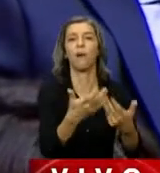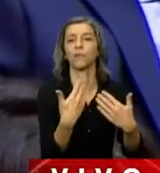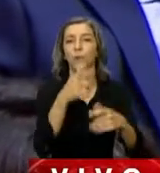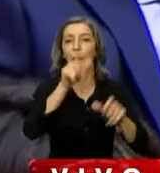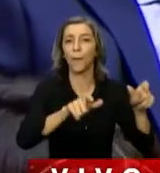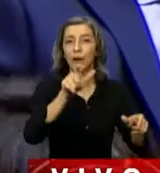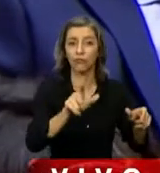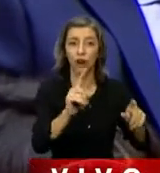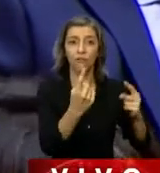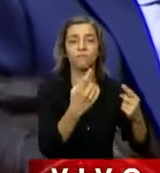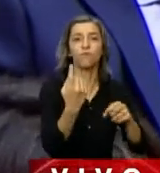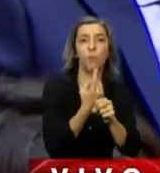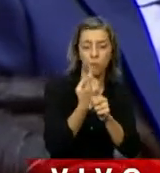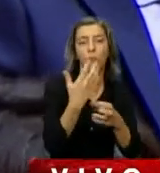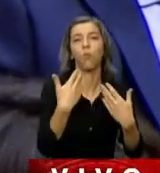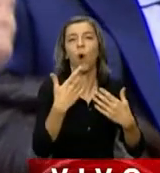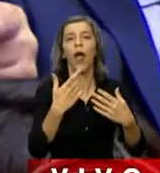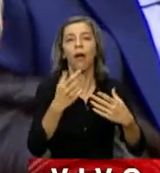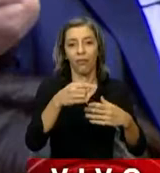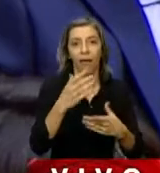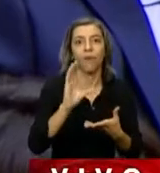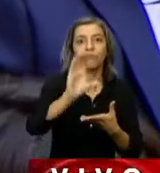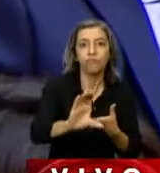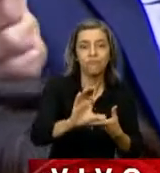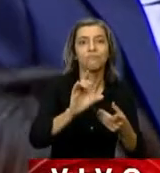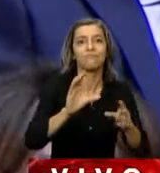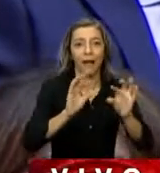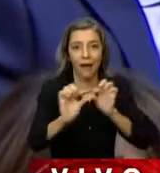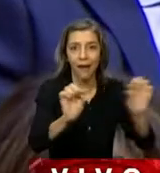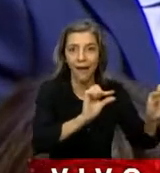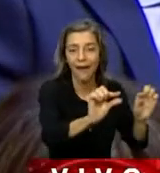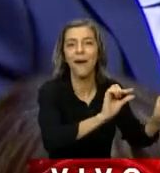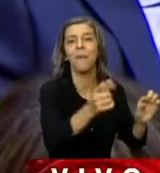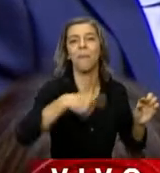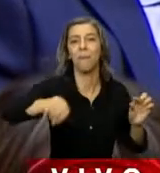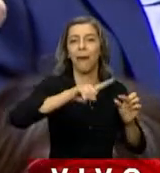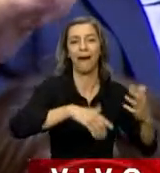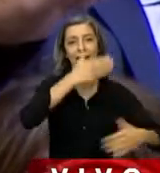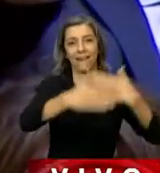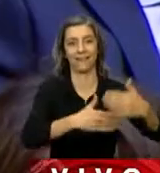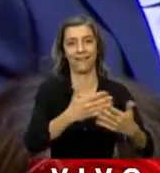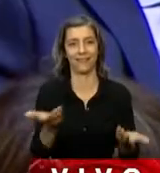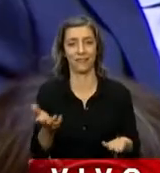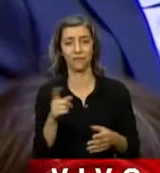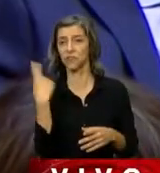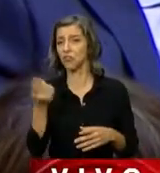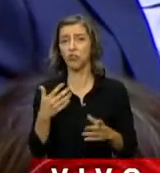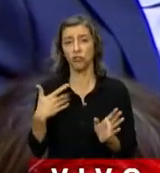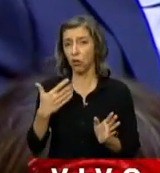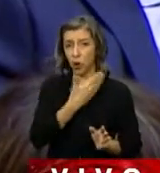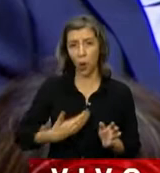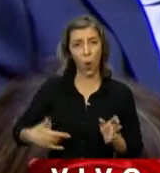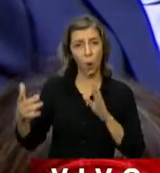sostenidos, y por eso es que creemos que nosotros podemos cuestionar al gobierno de turno. Nosotros no somos oficialistas, lo hemos